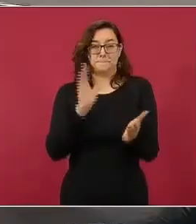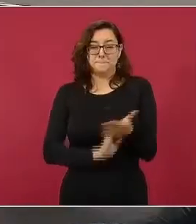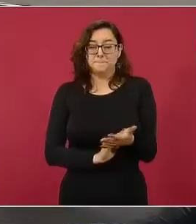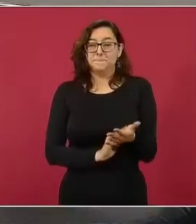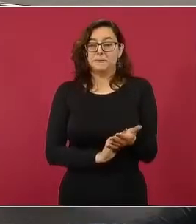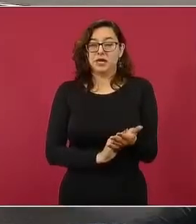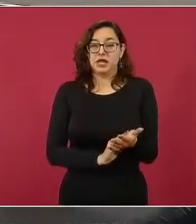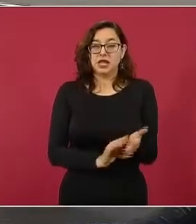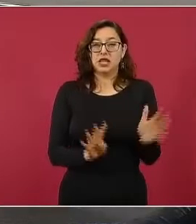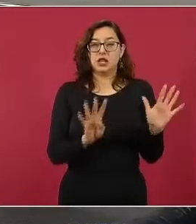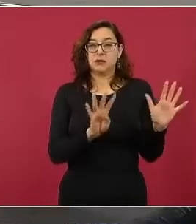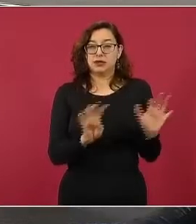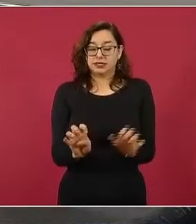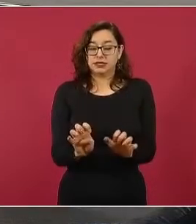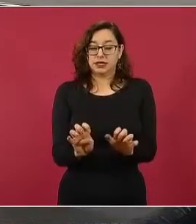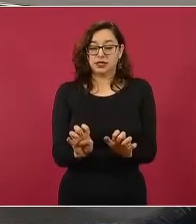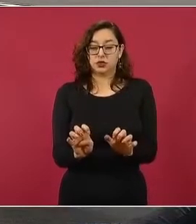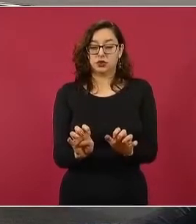porque nos quejamos del INE,